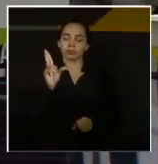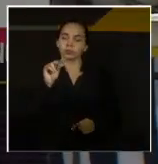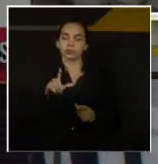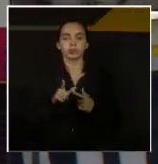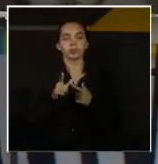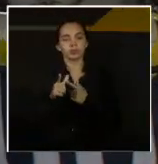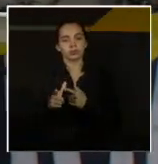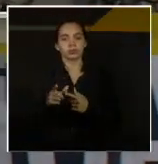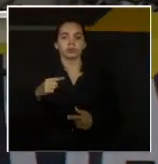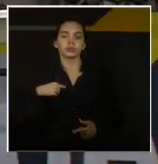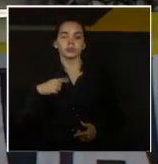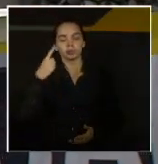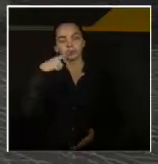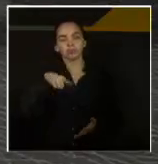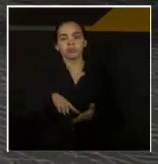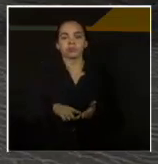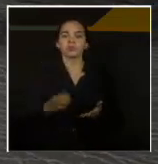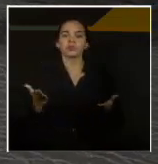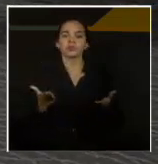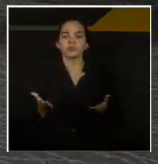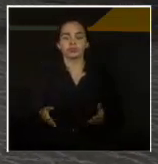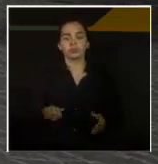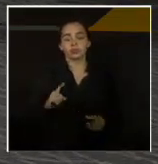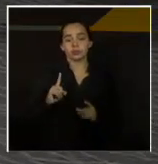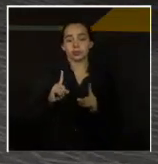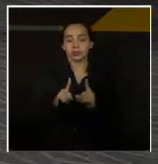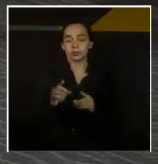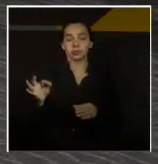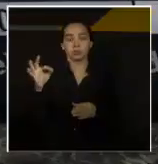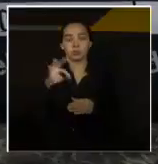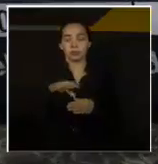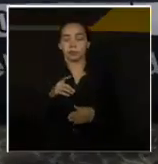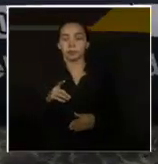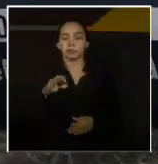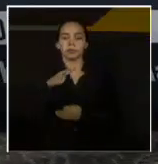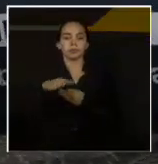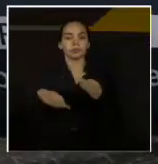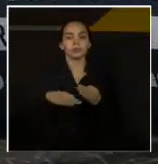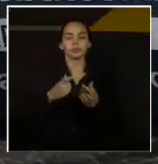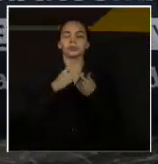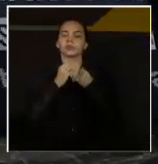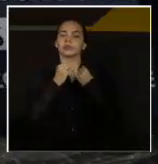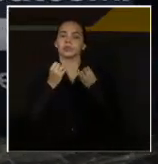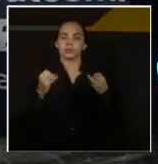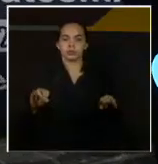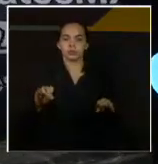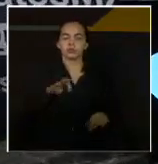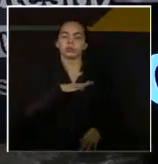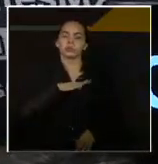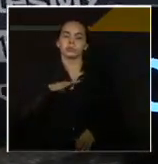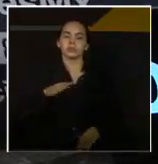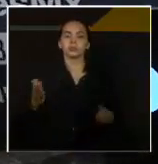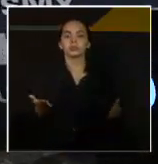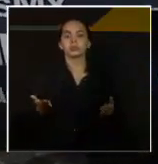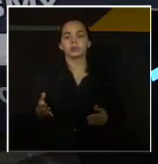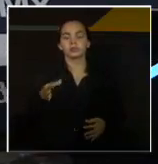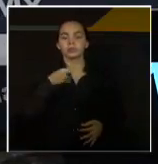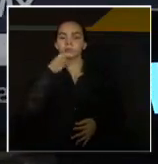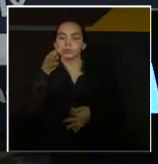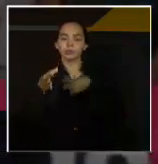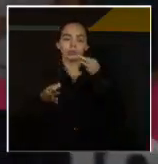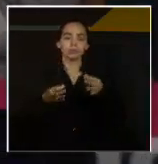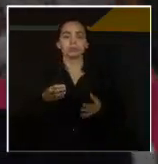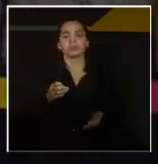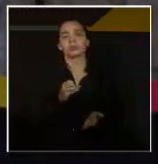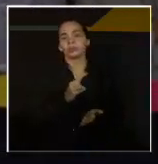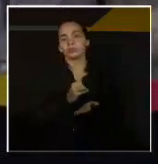Yo creo que debemos de elevar al rango de fiscalía completamente autónoma para que se pueda hacer las denuncias y